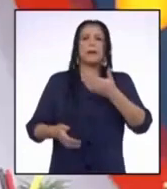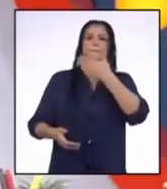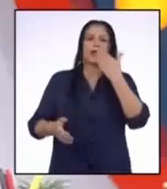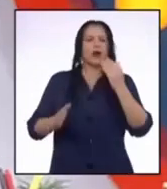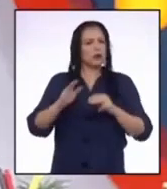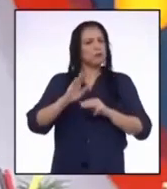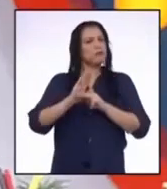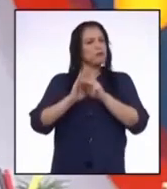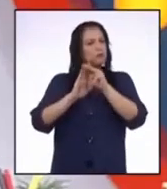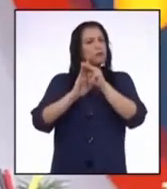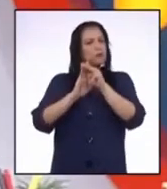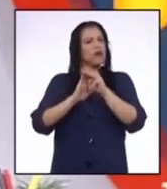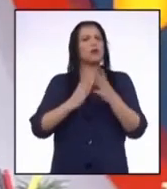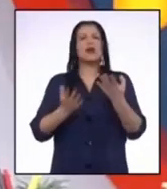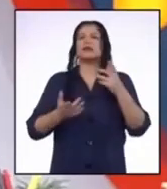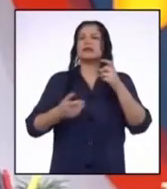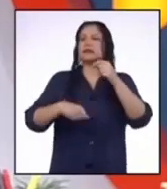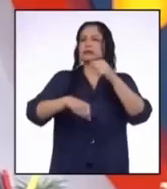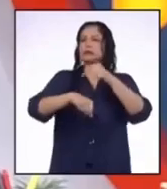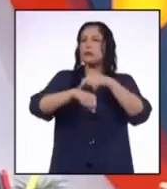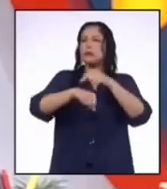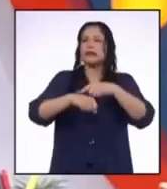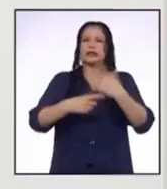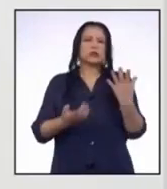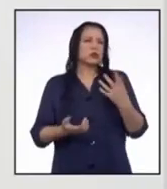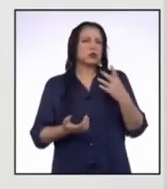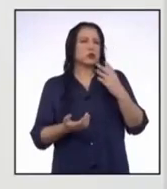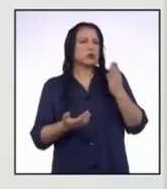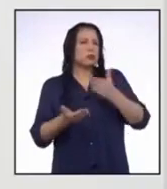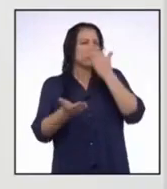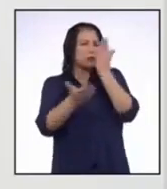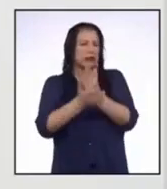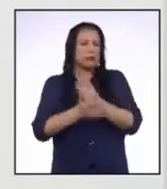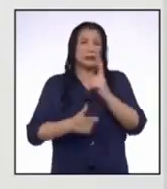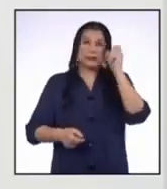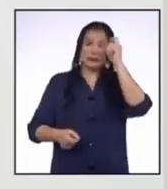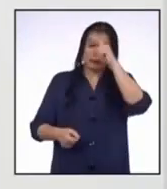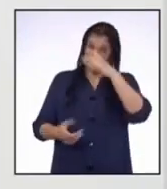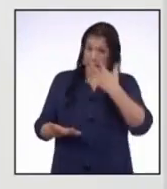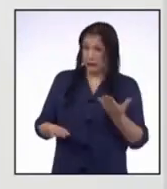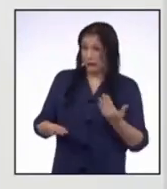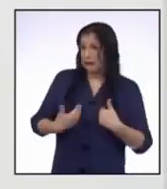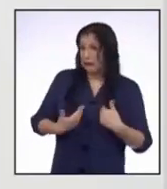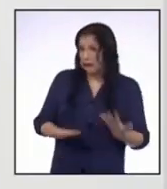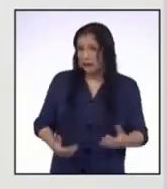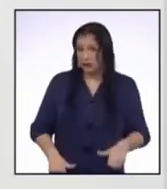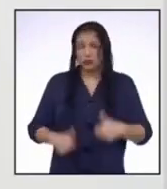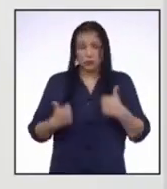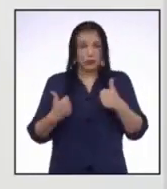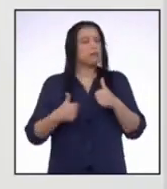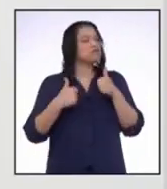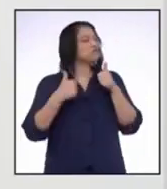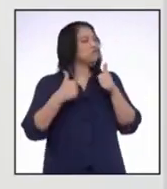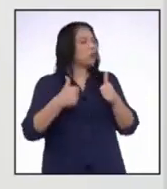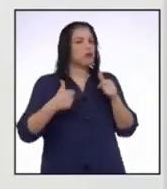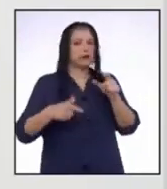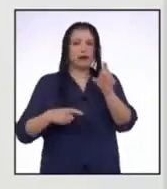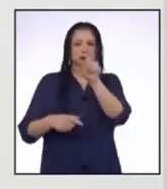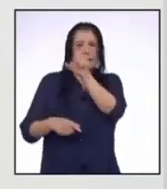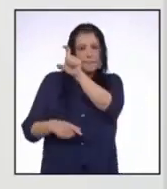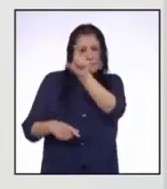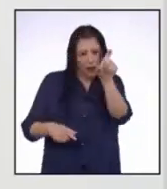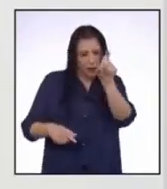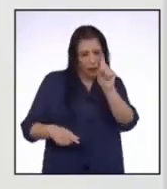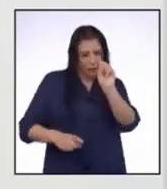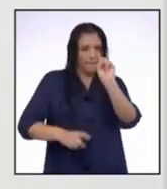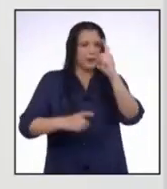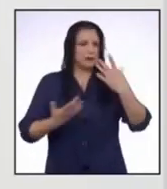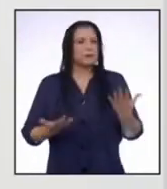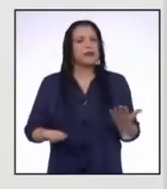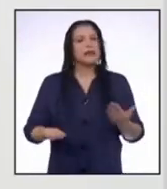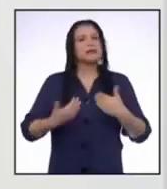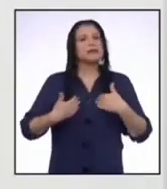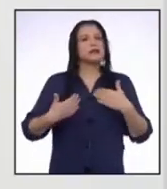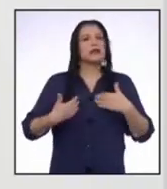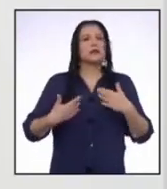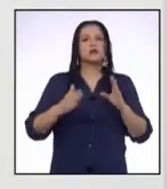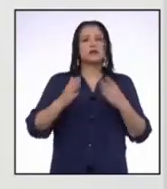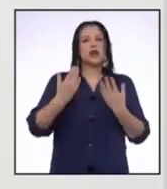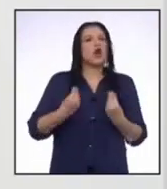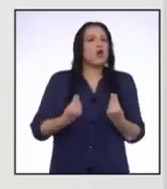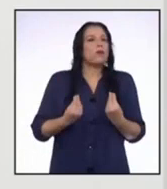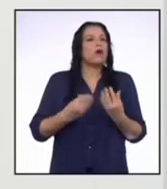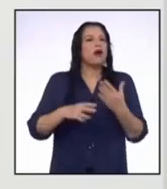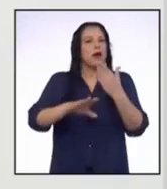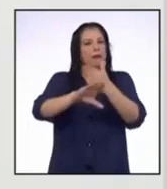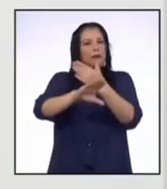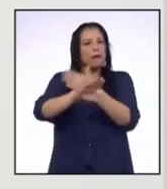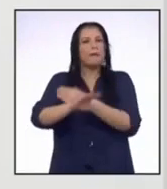madurez los momentos complicados que se le presenten. Muy bien. Entonces, en este párrafo introductorio tenemos el